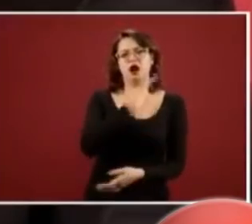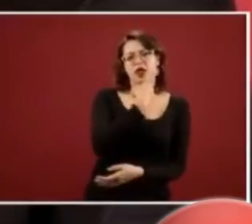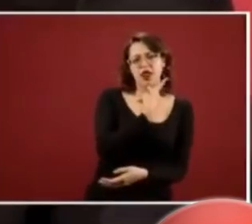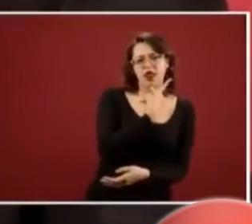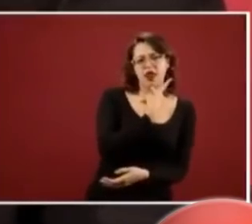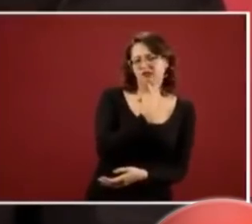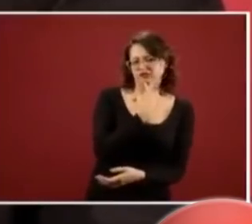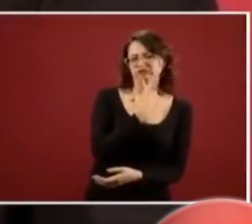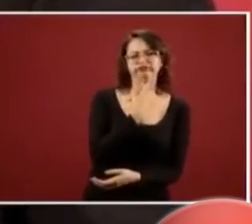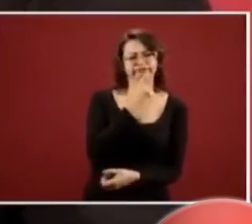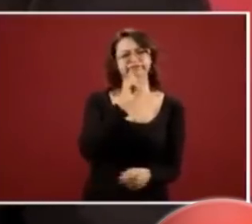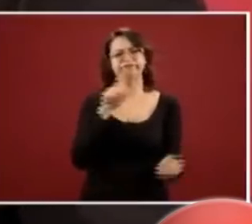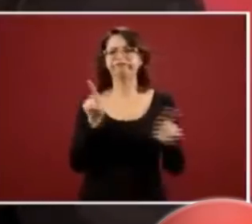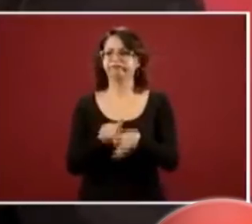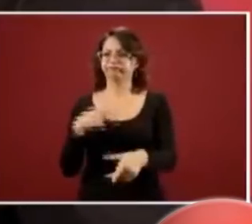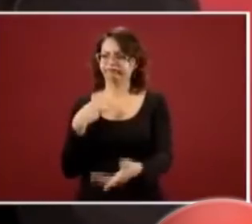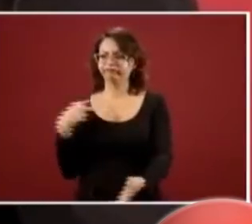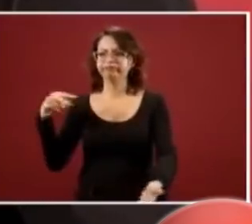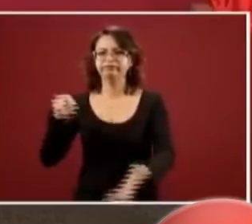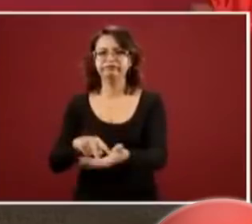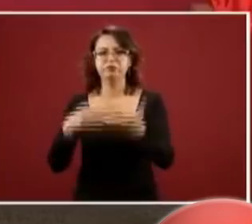sino que se haga